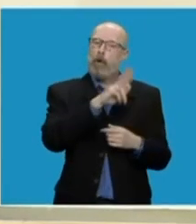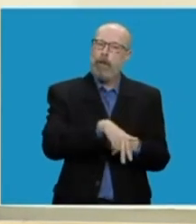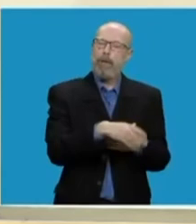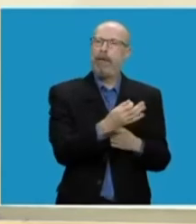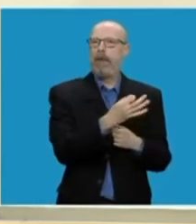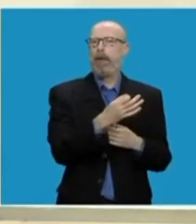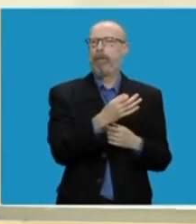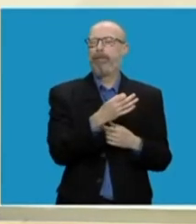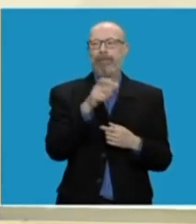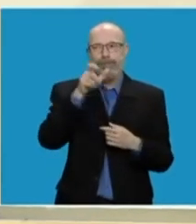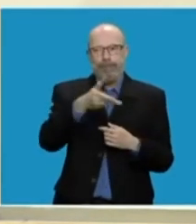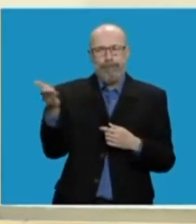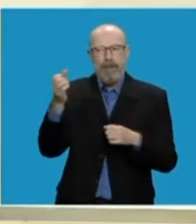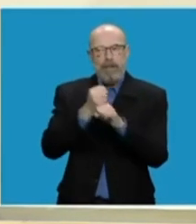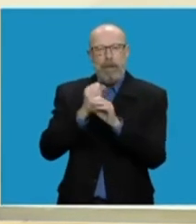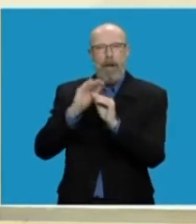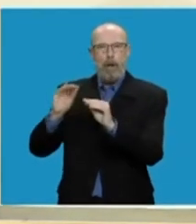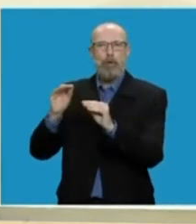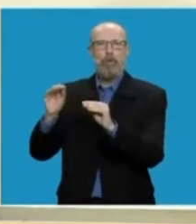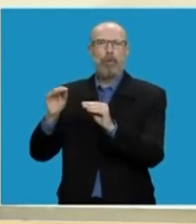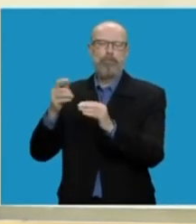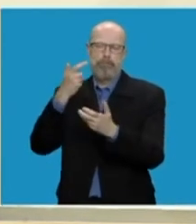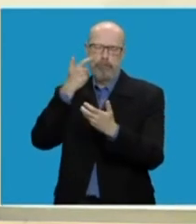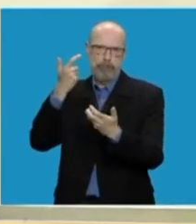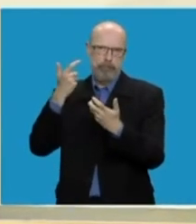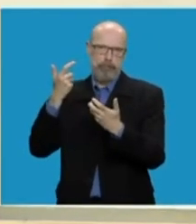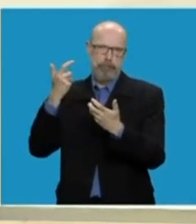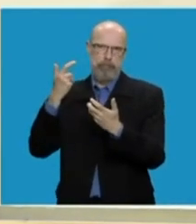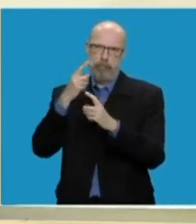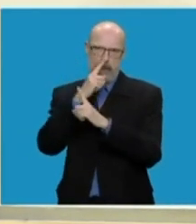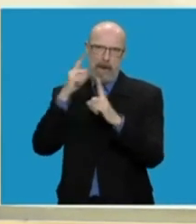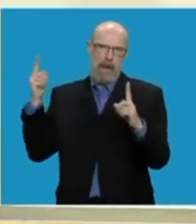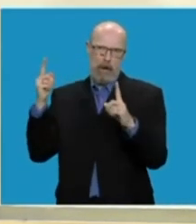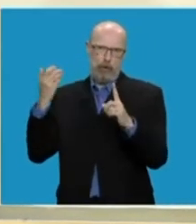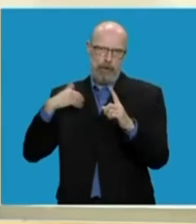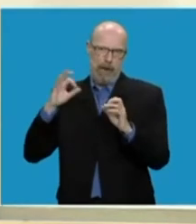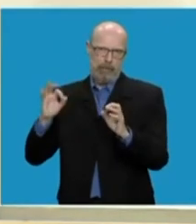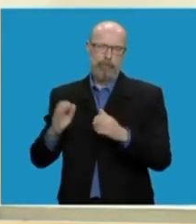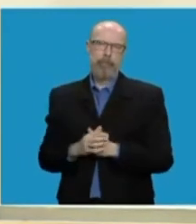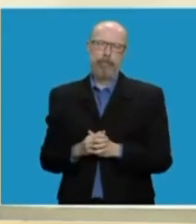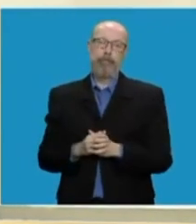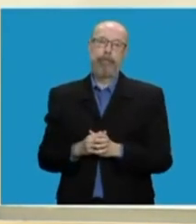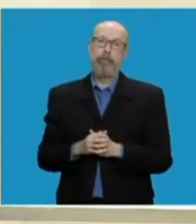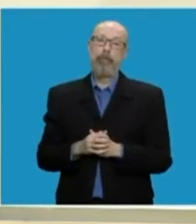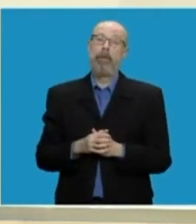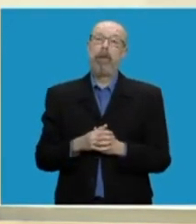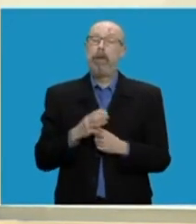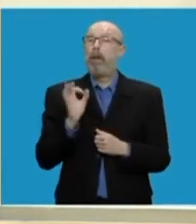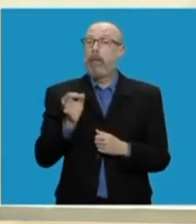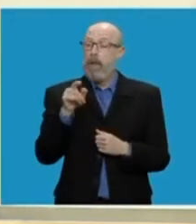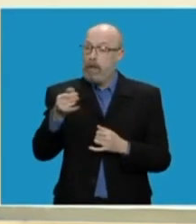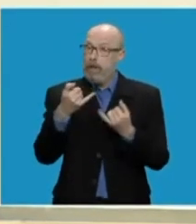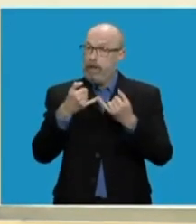de quienes han destacado a lo largo del año que ya se ha mencionado. Es verdad que es una